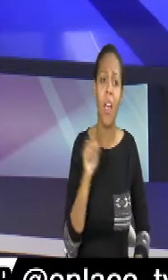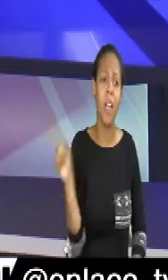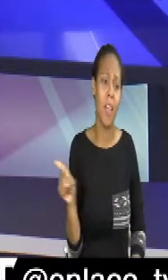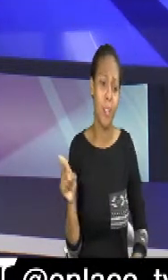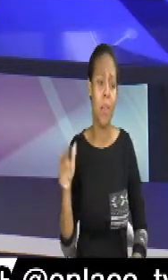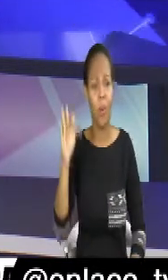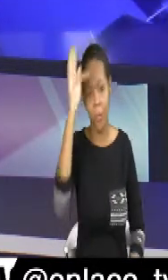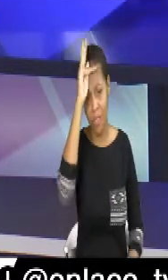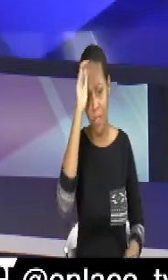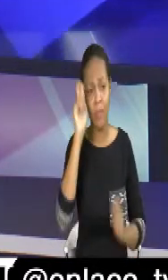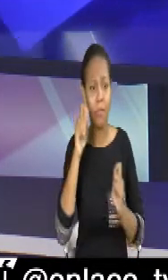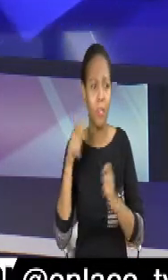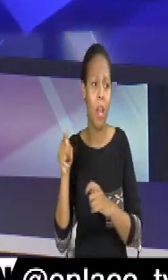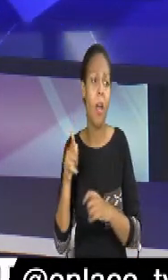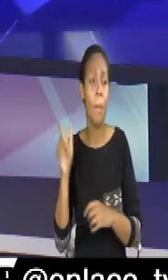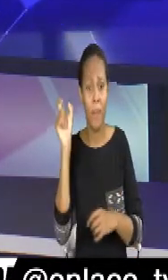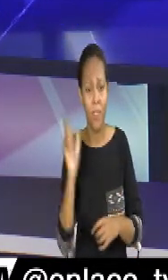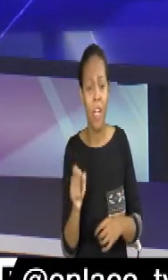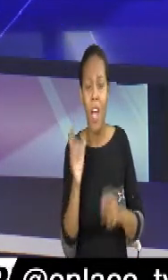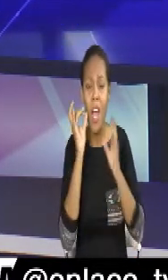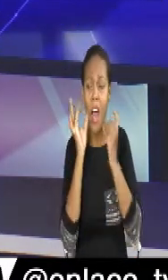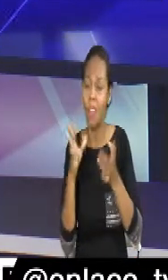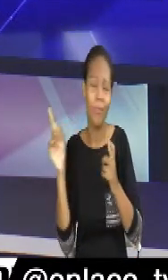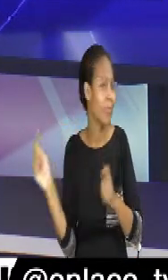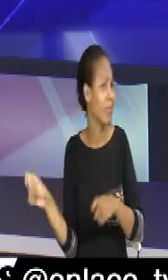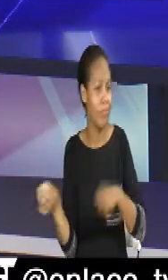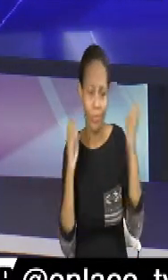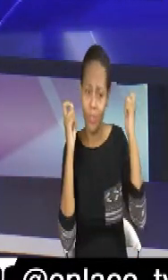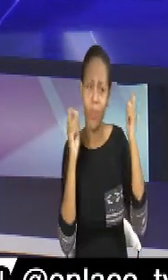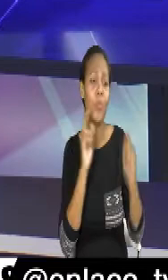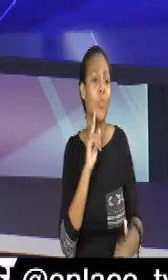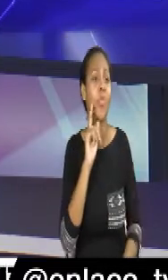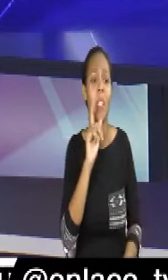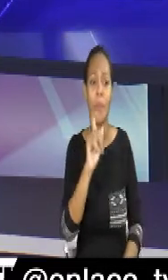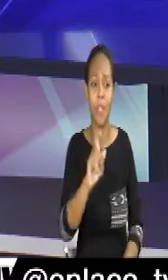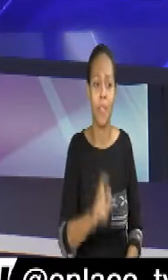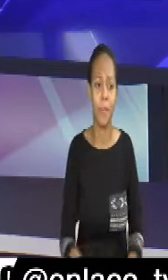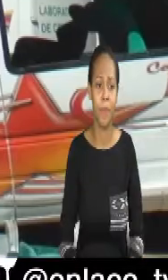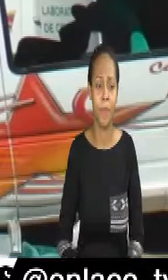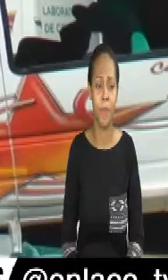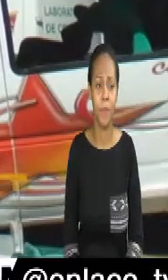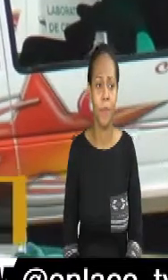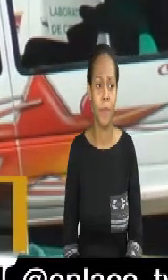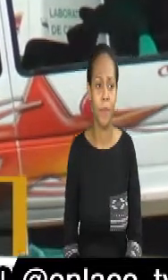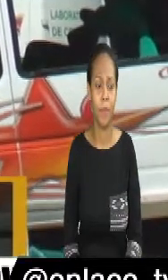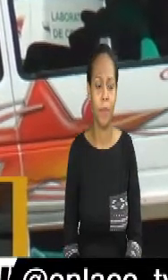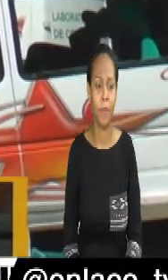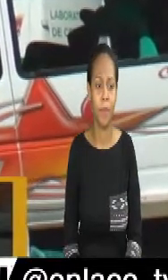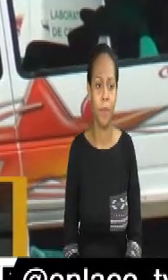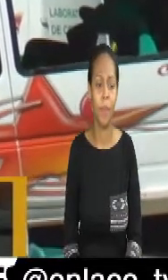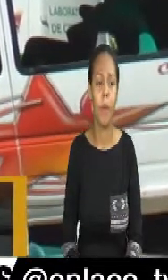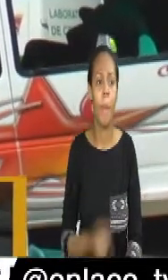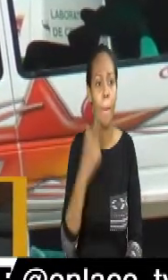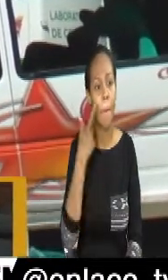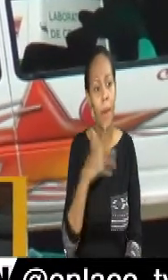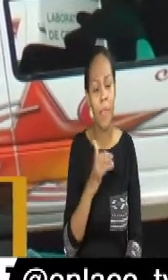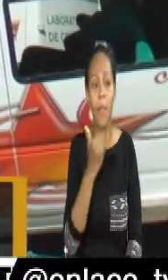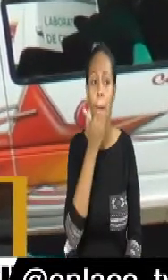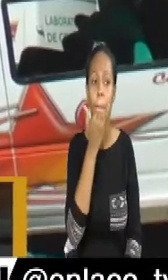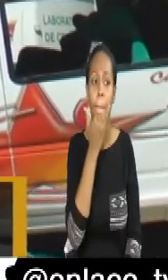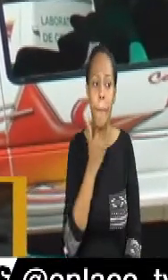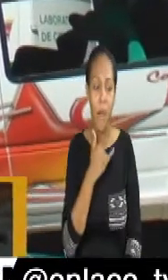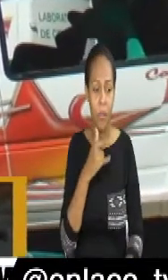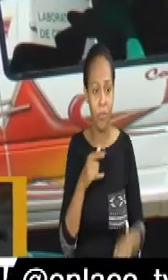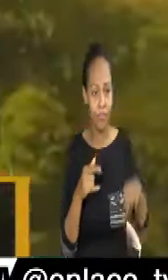tercera persona, que está grave, fue remitida en las últimas horas a la ciudad de Bucaramanga. Una aparente falla mecánica de la tractomula